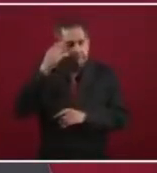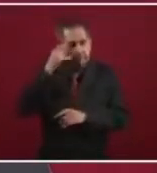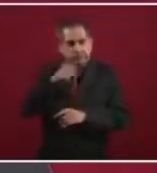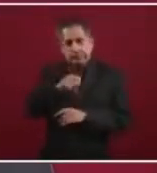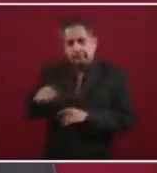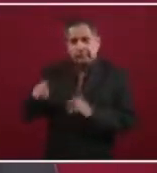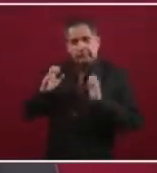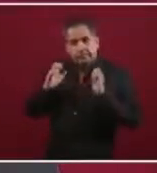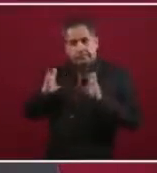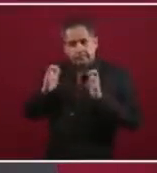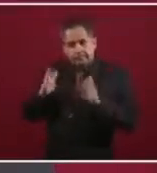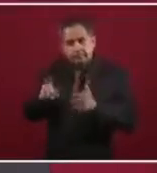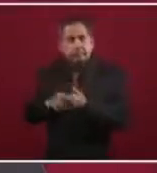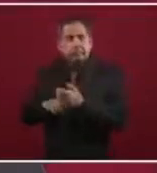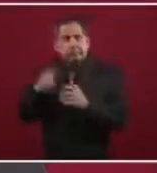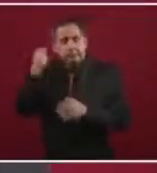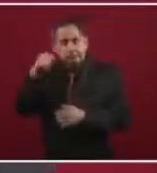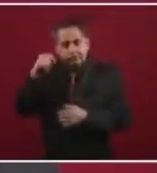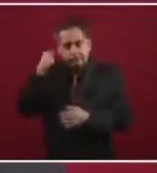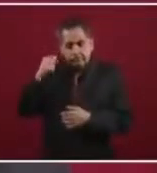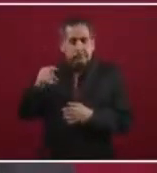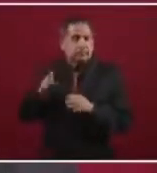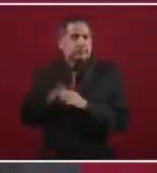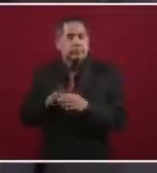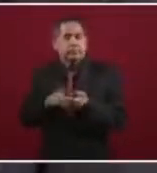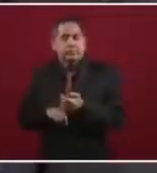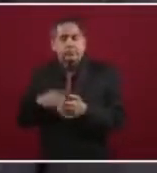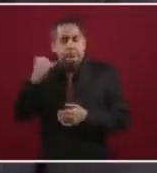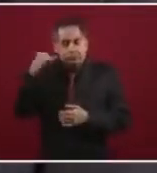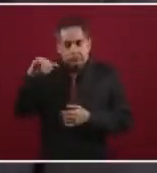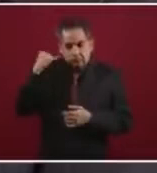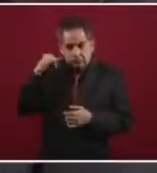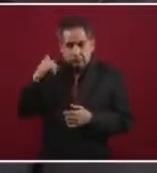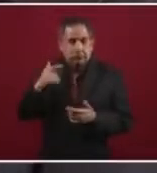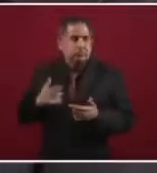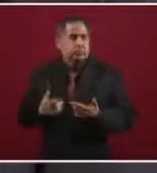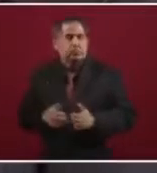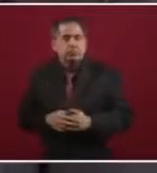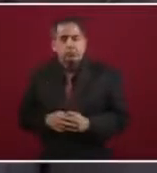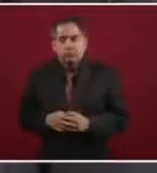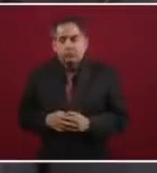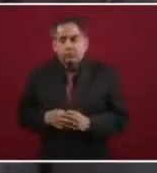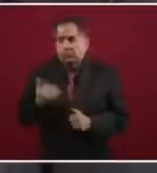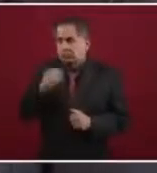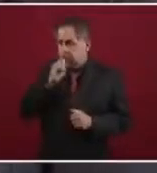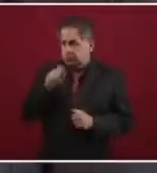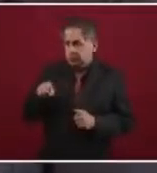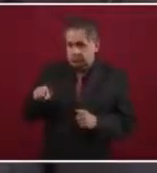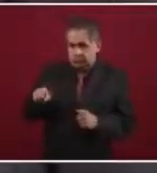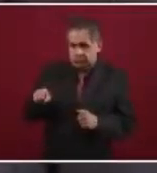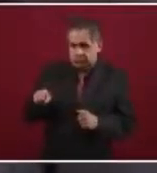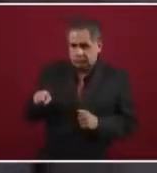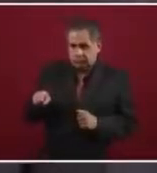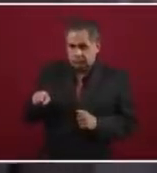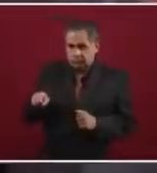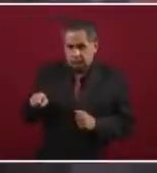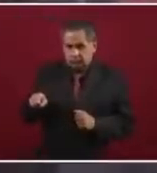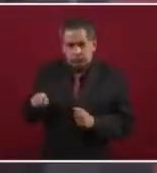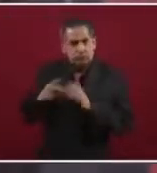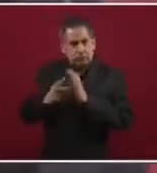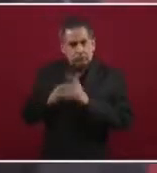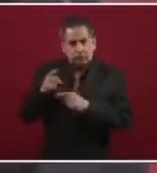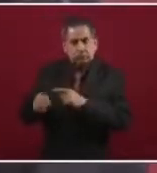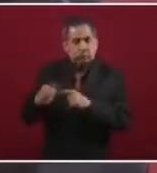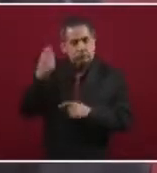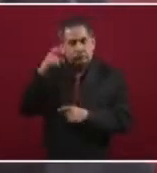Chiapas, Tabasco, Yucatán y de nuevo